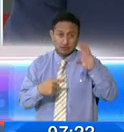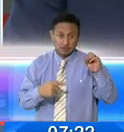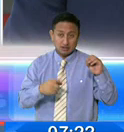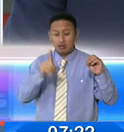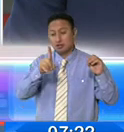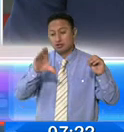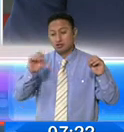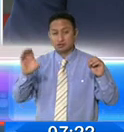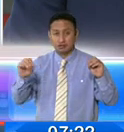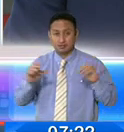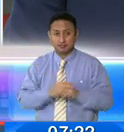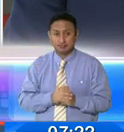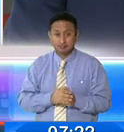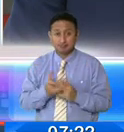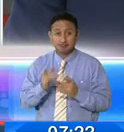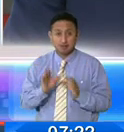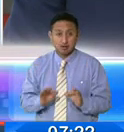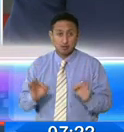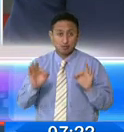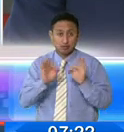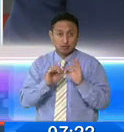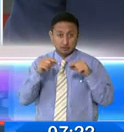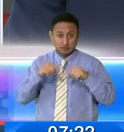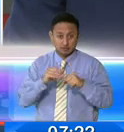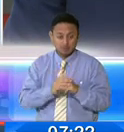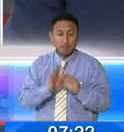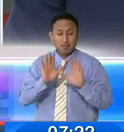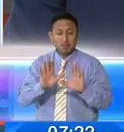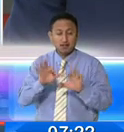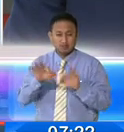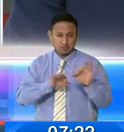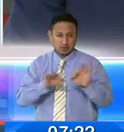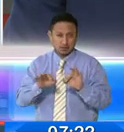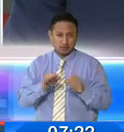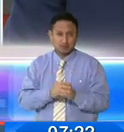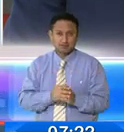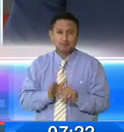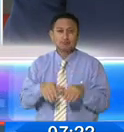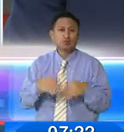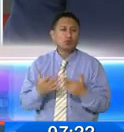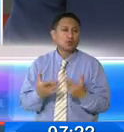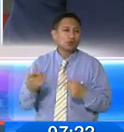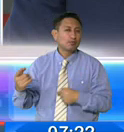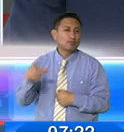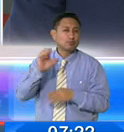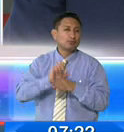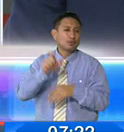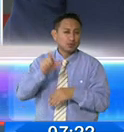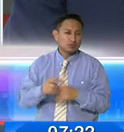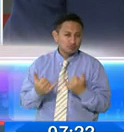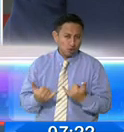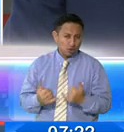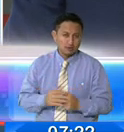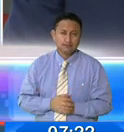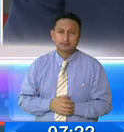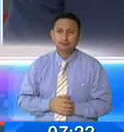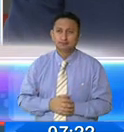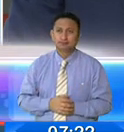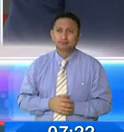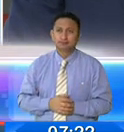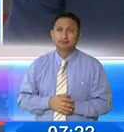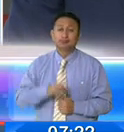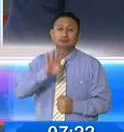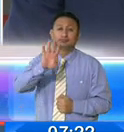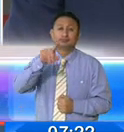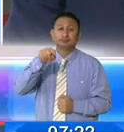Roberto que es importante que contextualicemos también en qué situación están los ecuatorianos. Okay. Tenemos un 4.8%